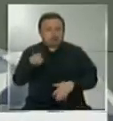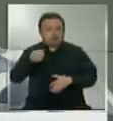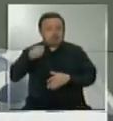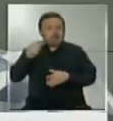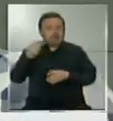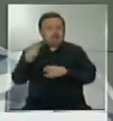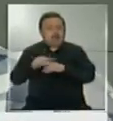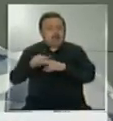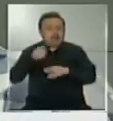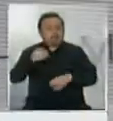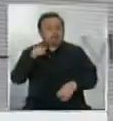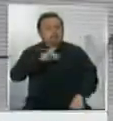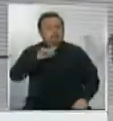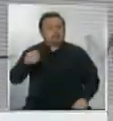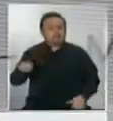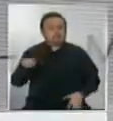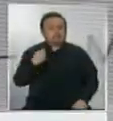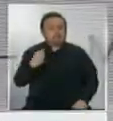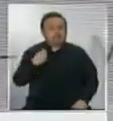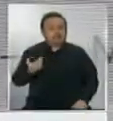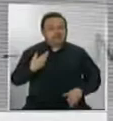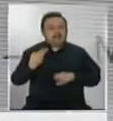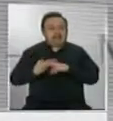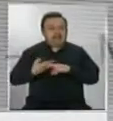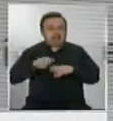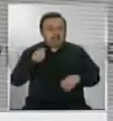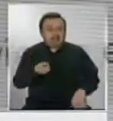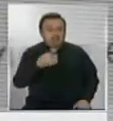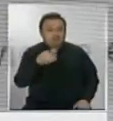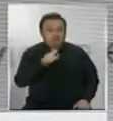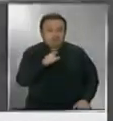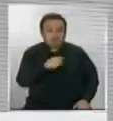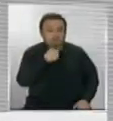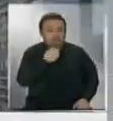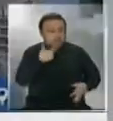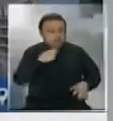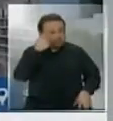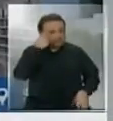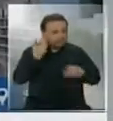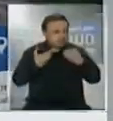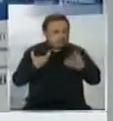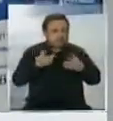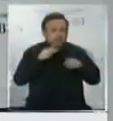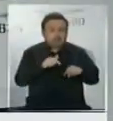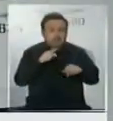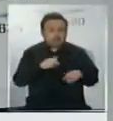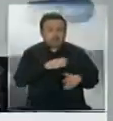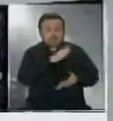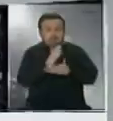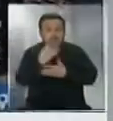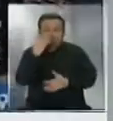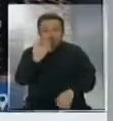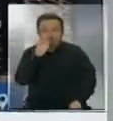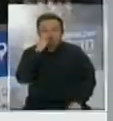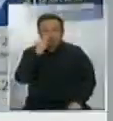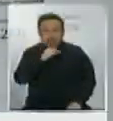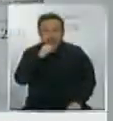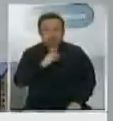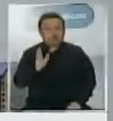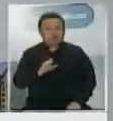a farmacias, supermercados. Datos claves para tomar este paso, si es que ya lo está pensando. Hasta el 4 de octubre